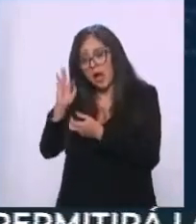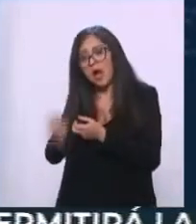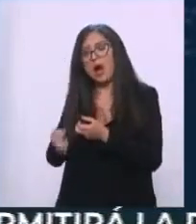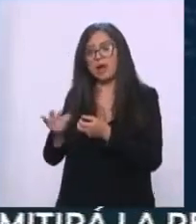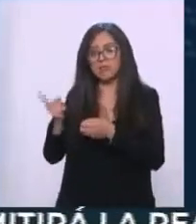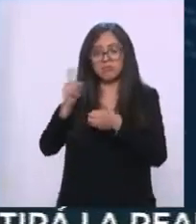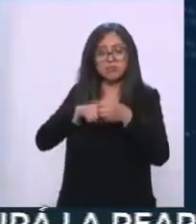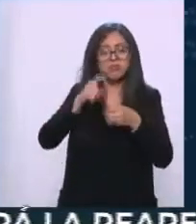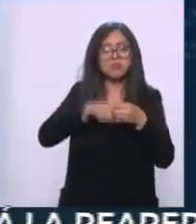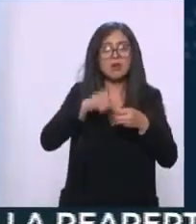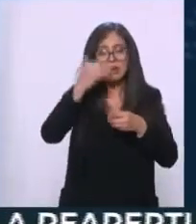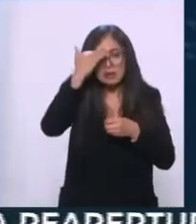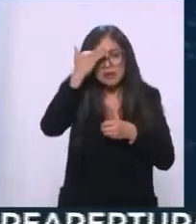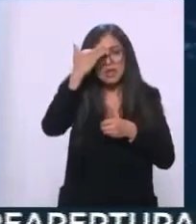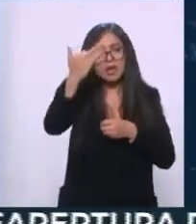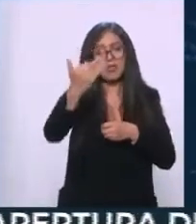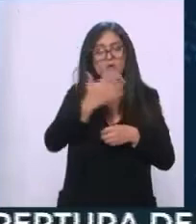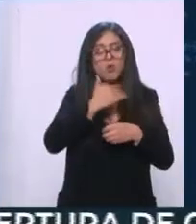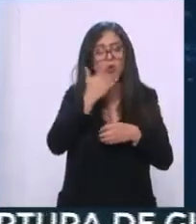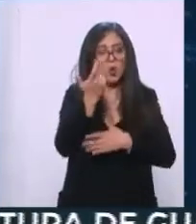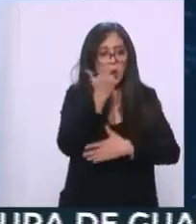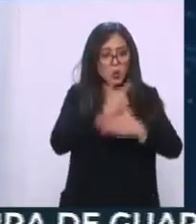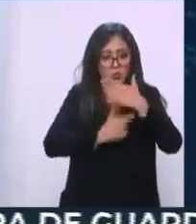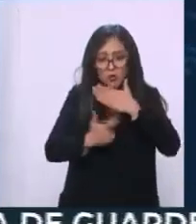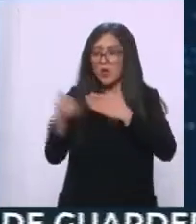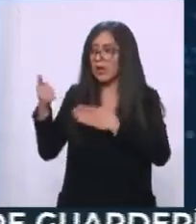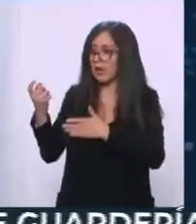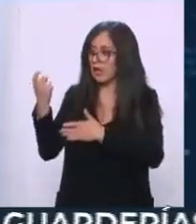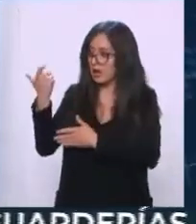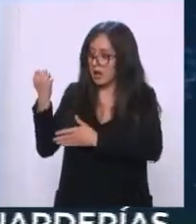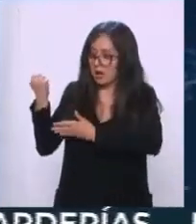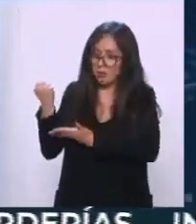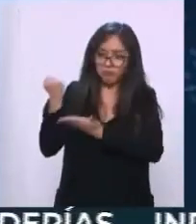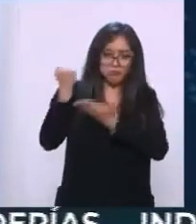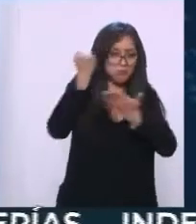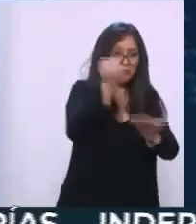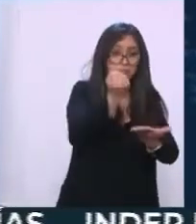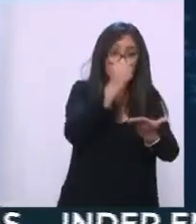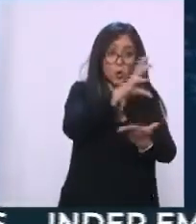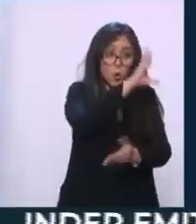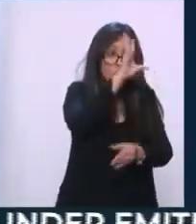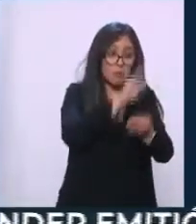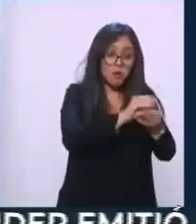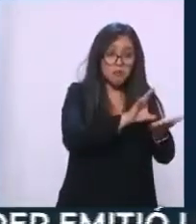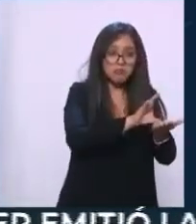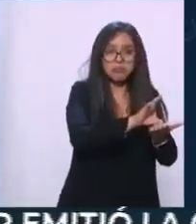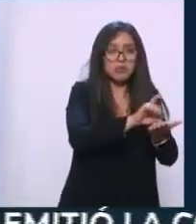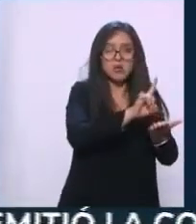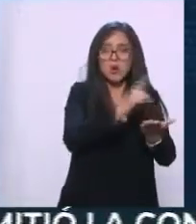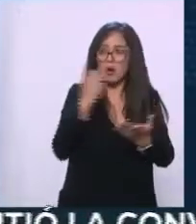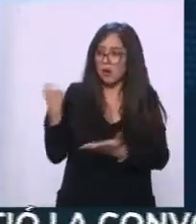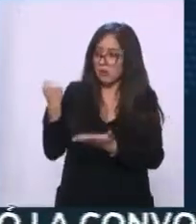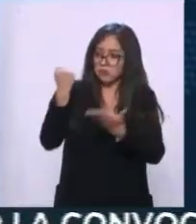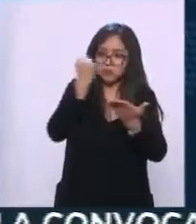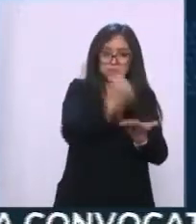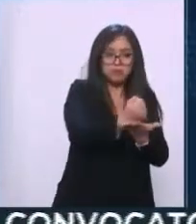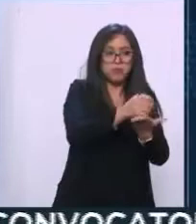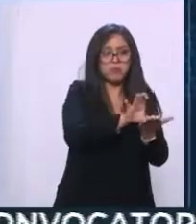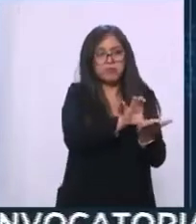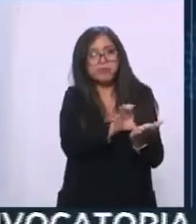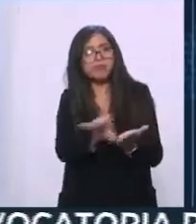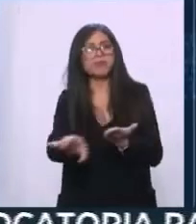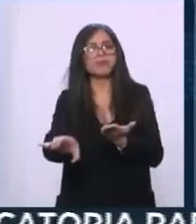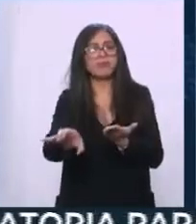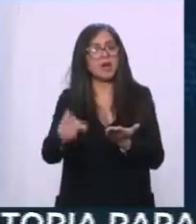corrupción y de desvío de recursos para cuestiones públicas, y que, bueno, pues